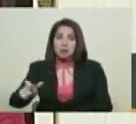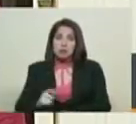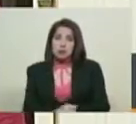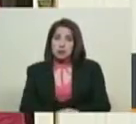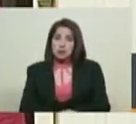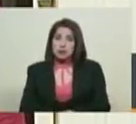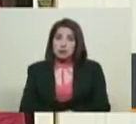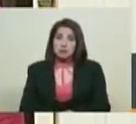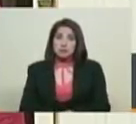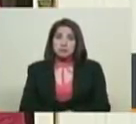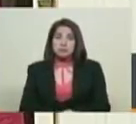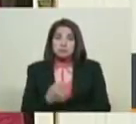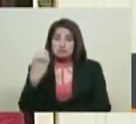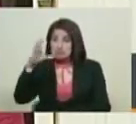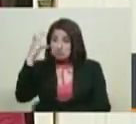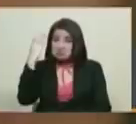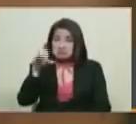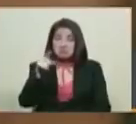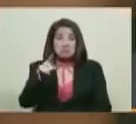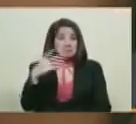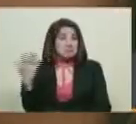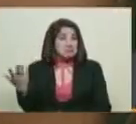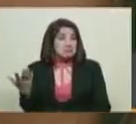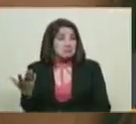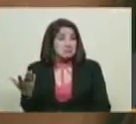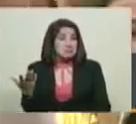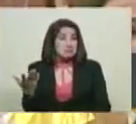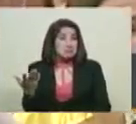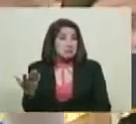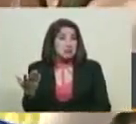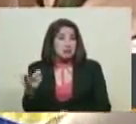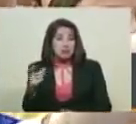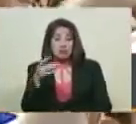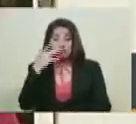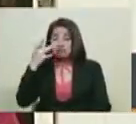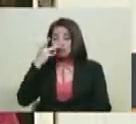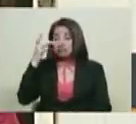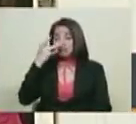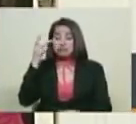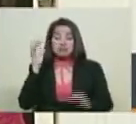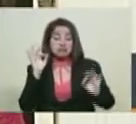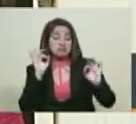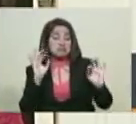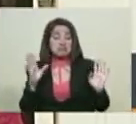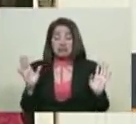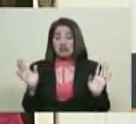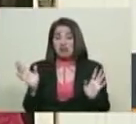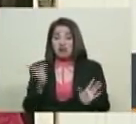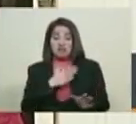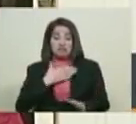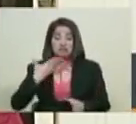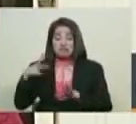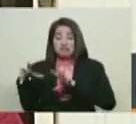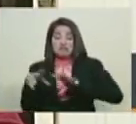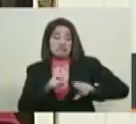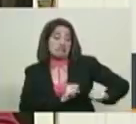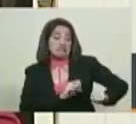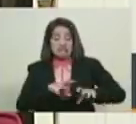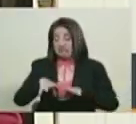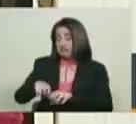Colombia nada, nada es para el pueblo. Porque la oligarquía lo tiene todo para ellos. Así que